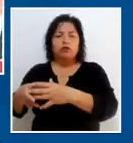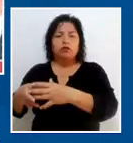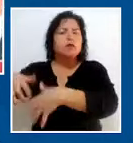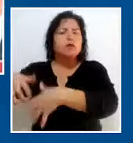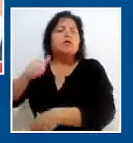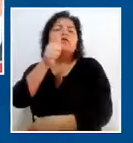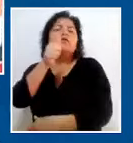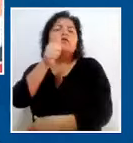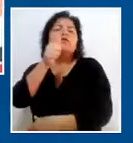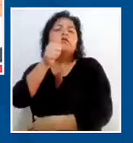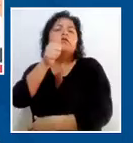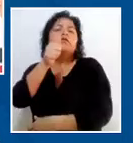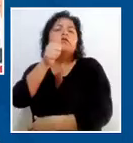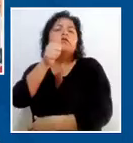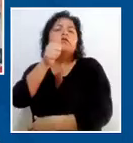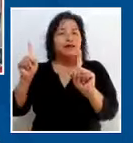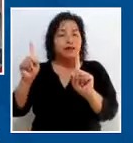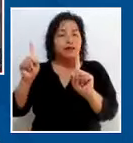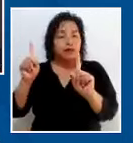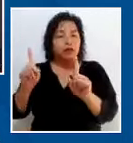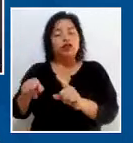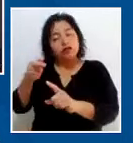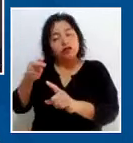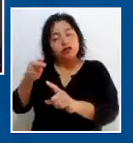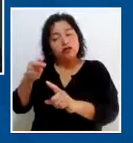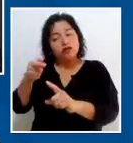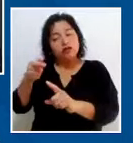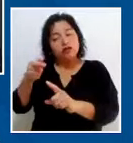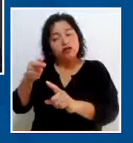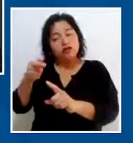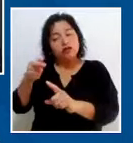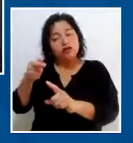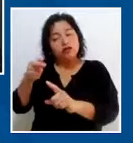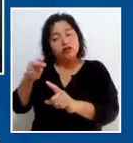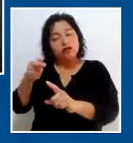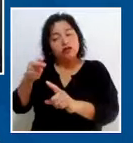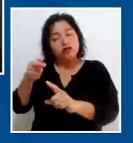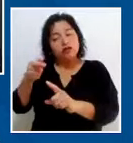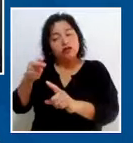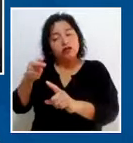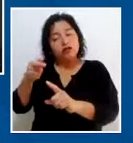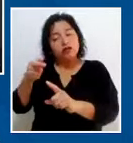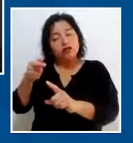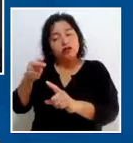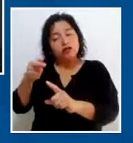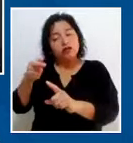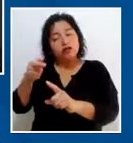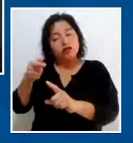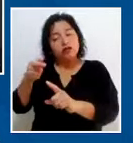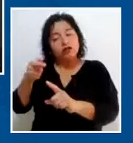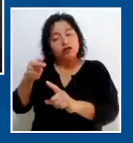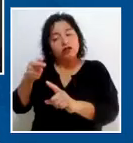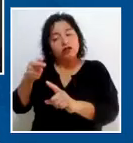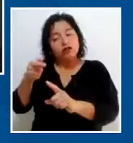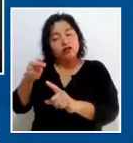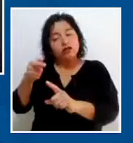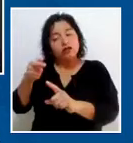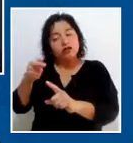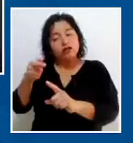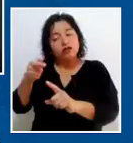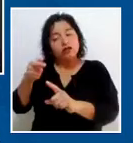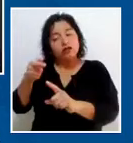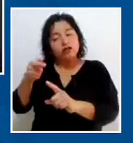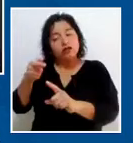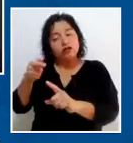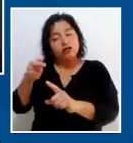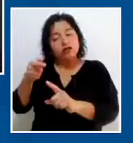empresas privadas, pero siempre y cuando estas empresas brinden servicios públicos, ¿no? Por ejemplo, ¿no?, en universidades